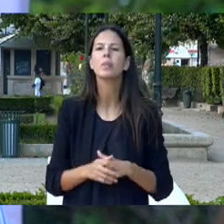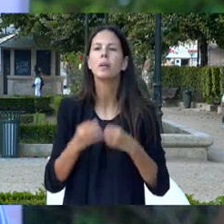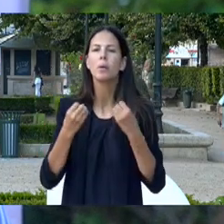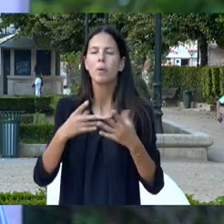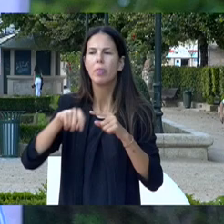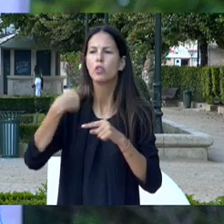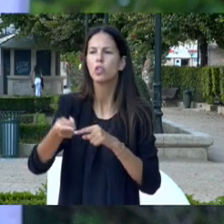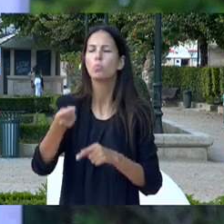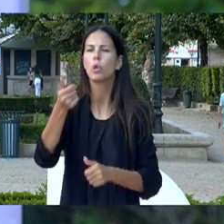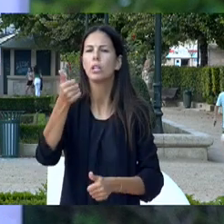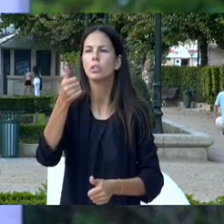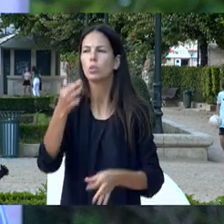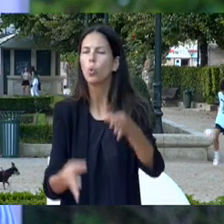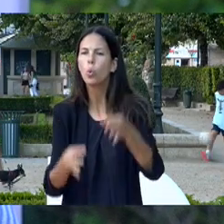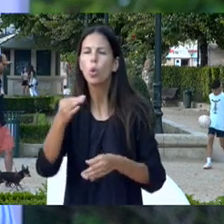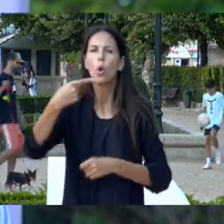xuizos,